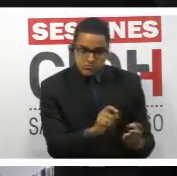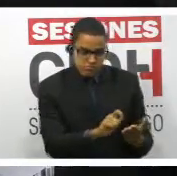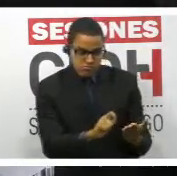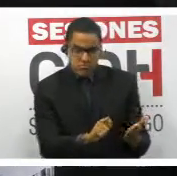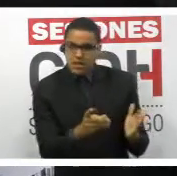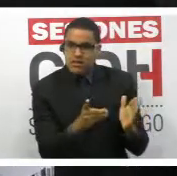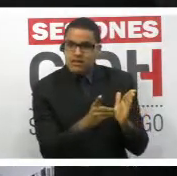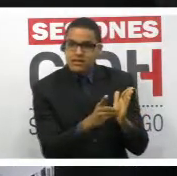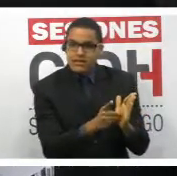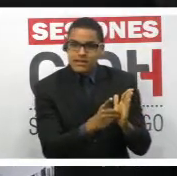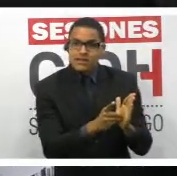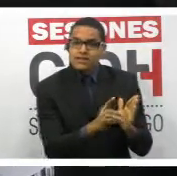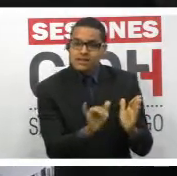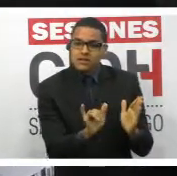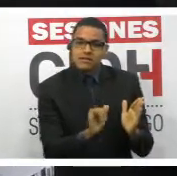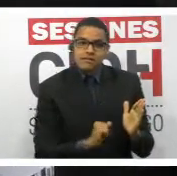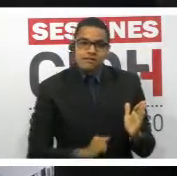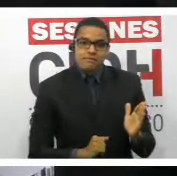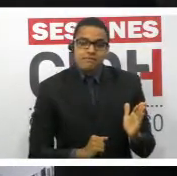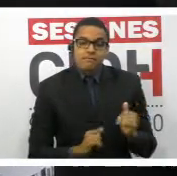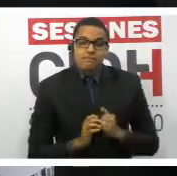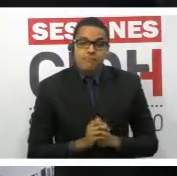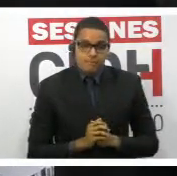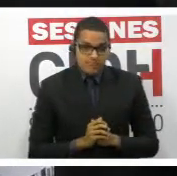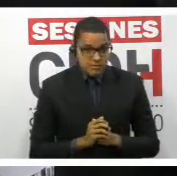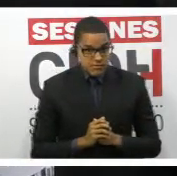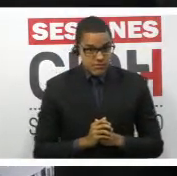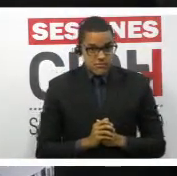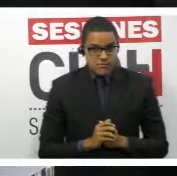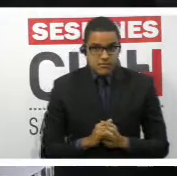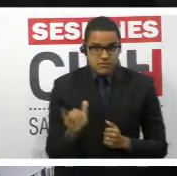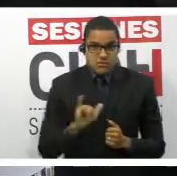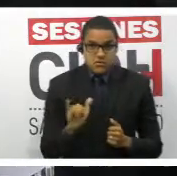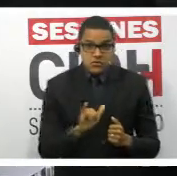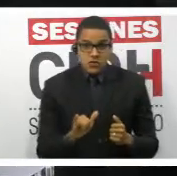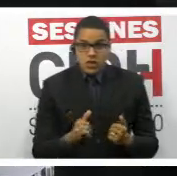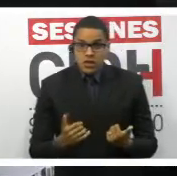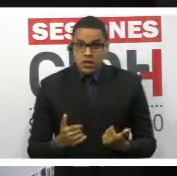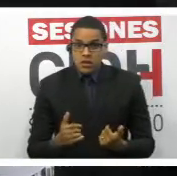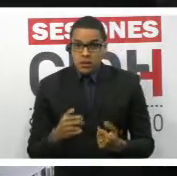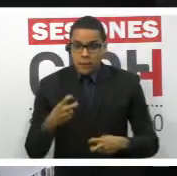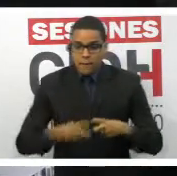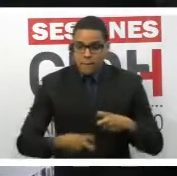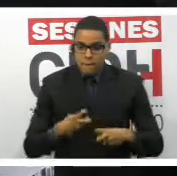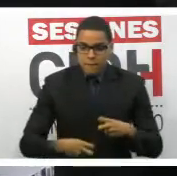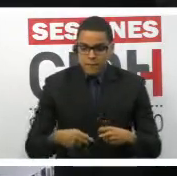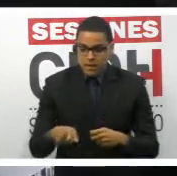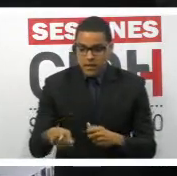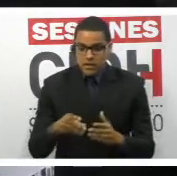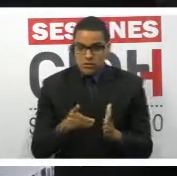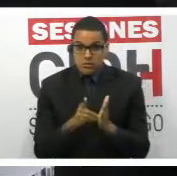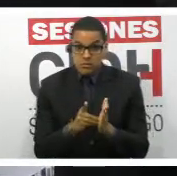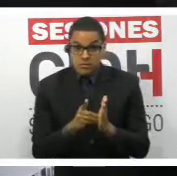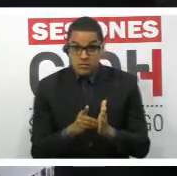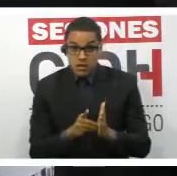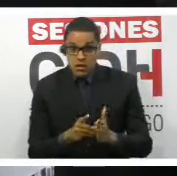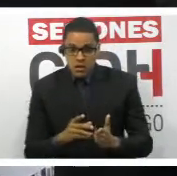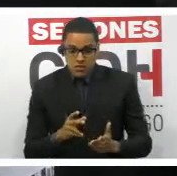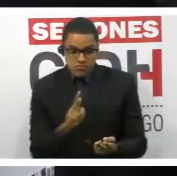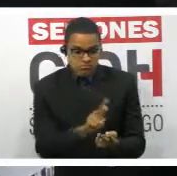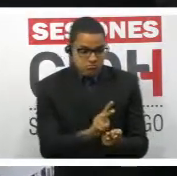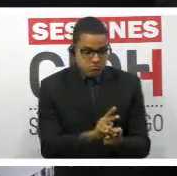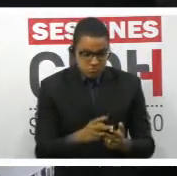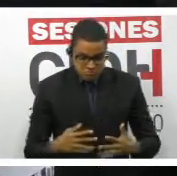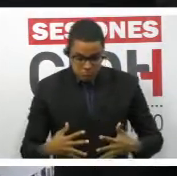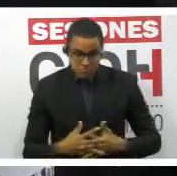específico en violaciones a derechos en violencia sexual y reproductiva en contra de mujeres con discapacidad y el segundo es también que sabemos